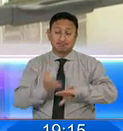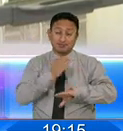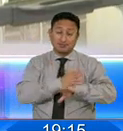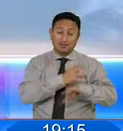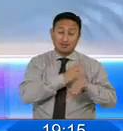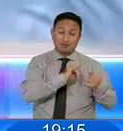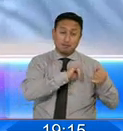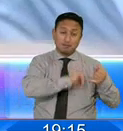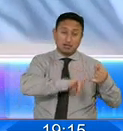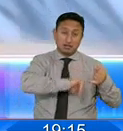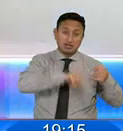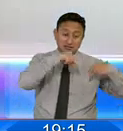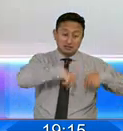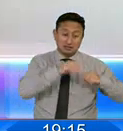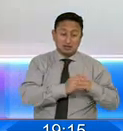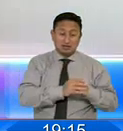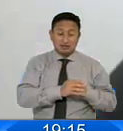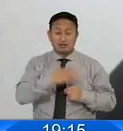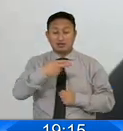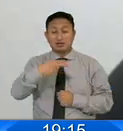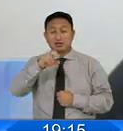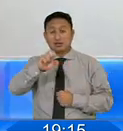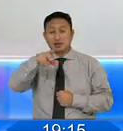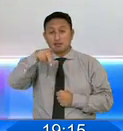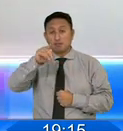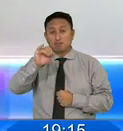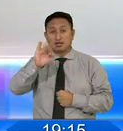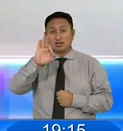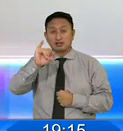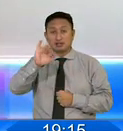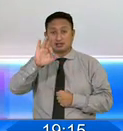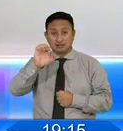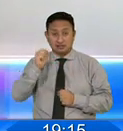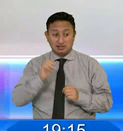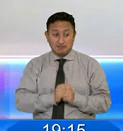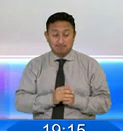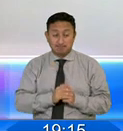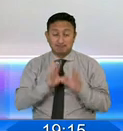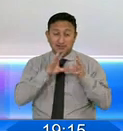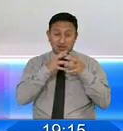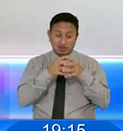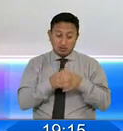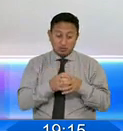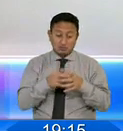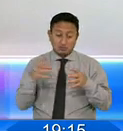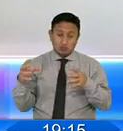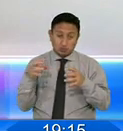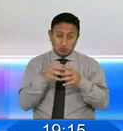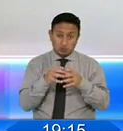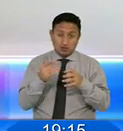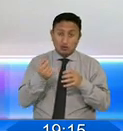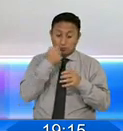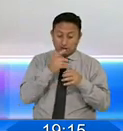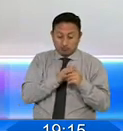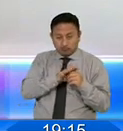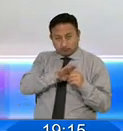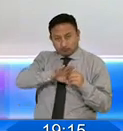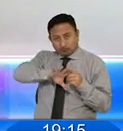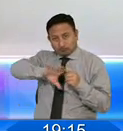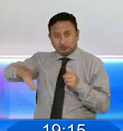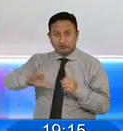se inhibe las enzimas que necesita el virus para entrar a las células y replicar